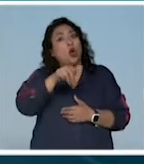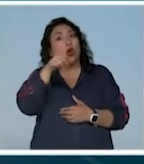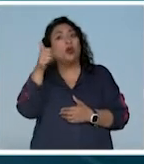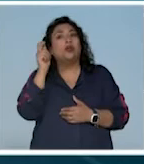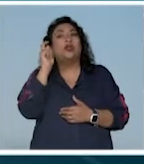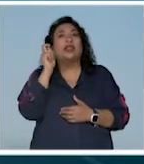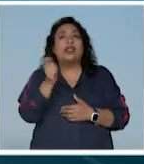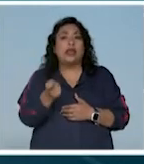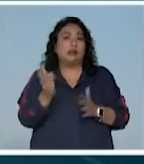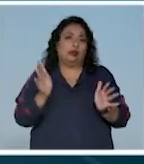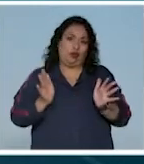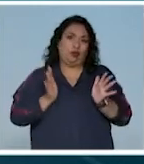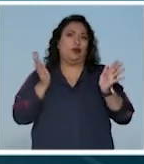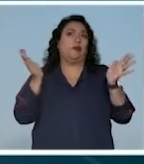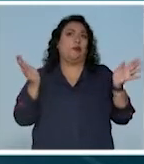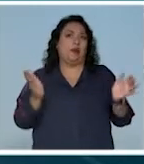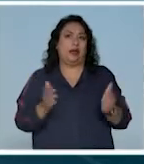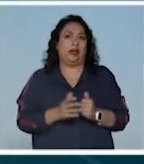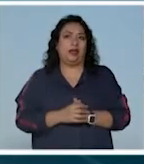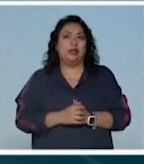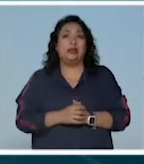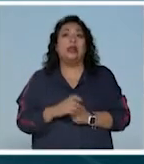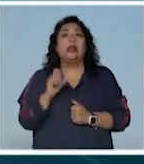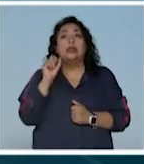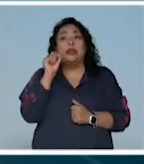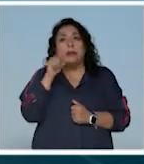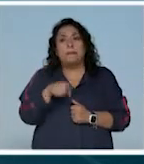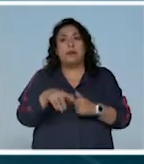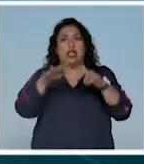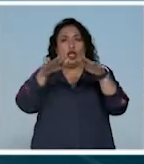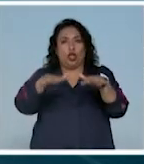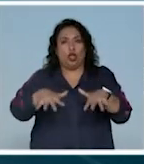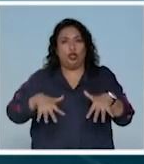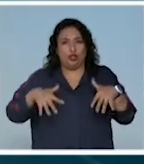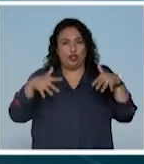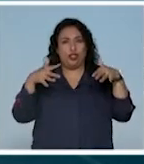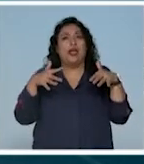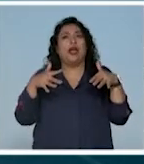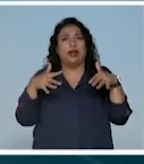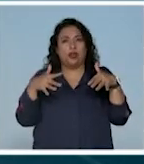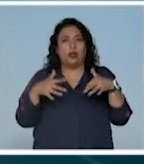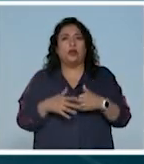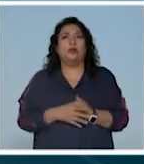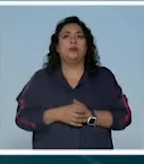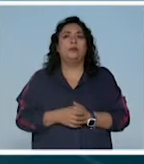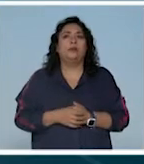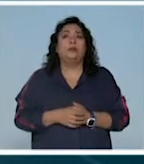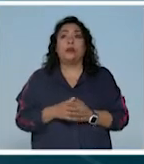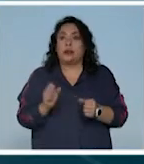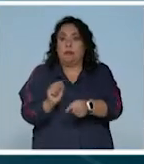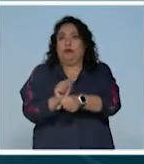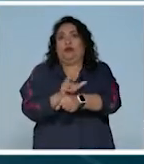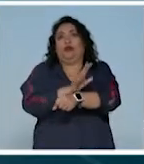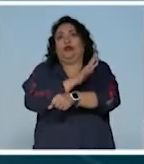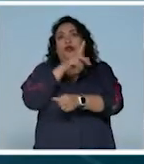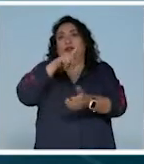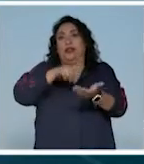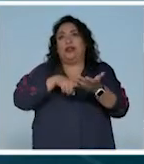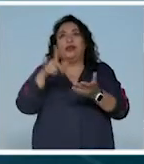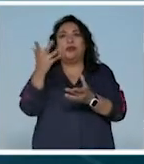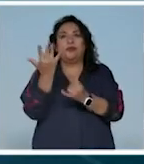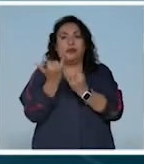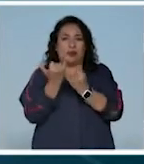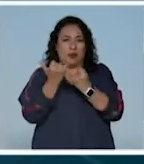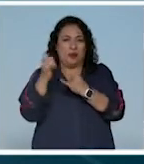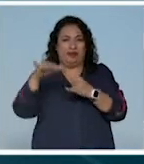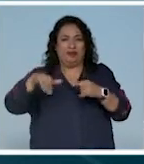una sorpresa. En el que sea también un concierto que se llene de emociones, como lo decía el maestro, de